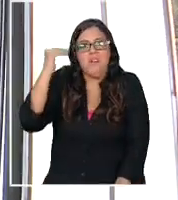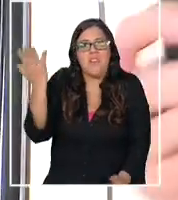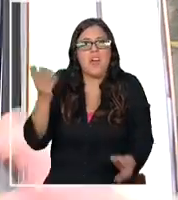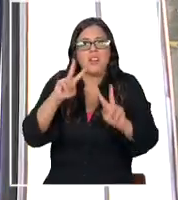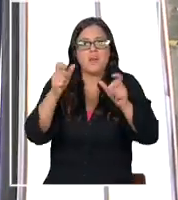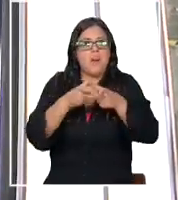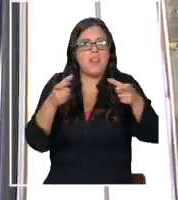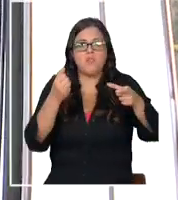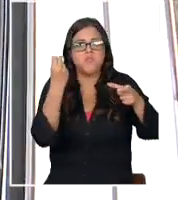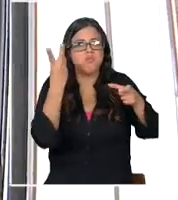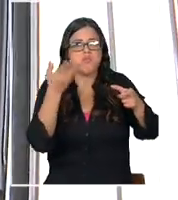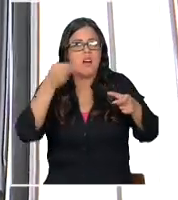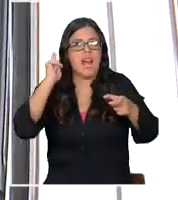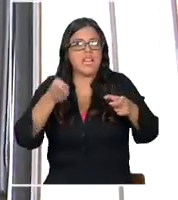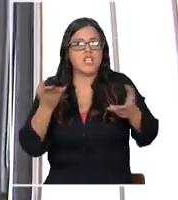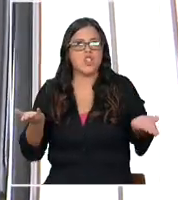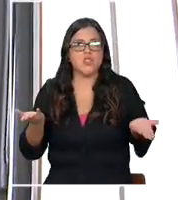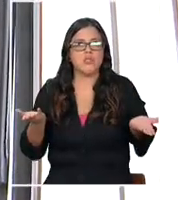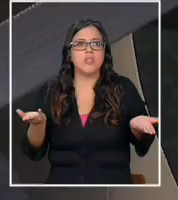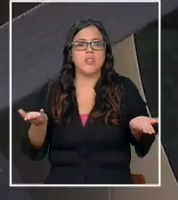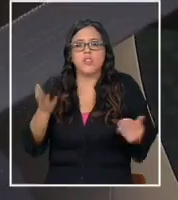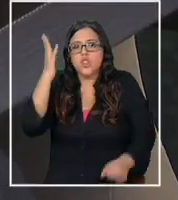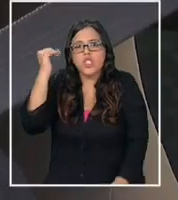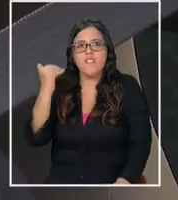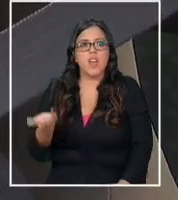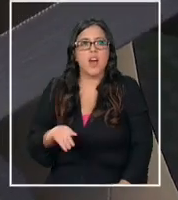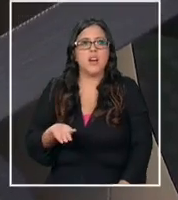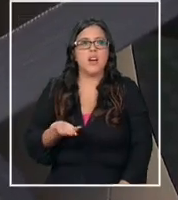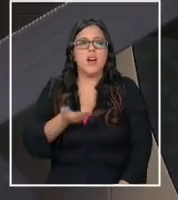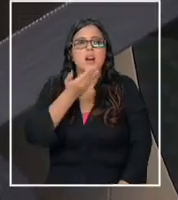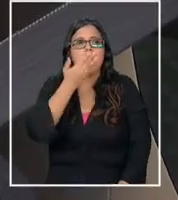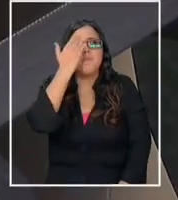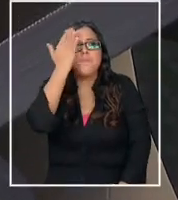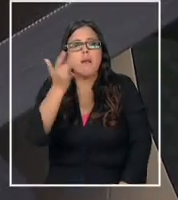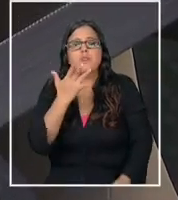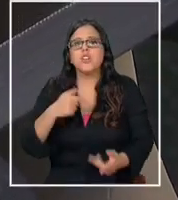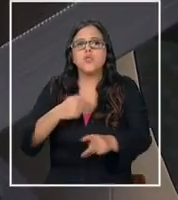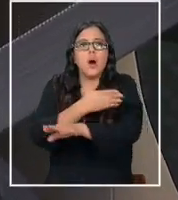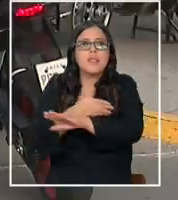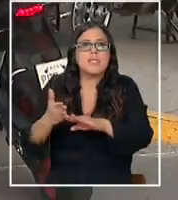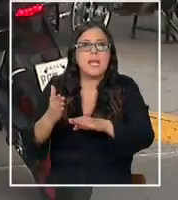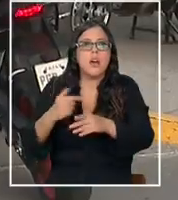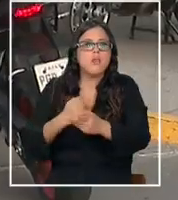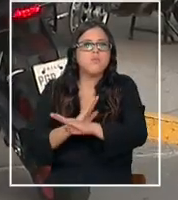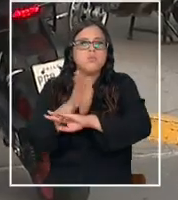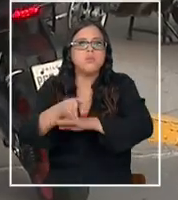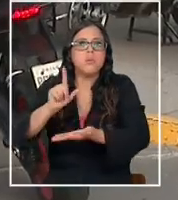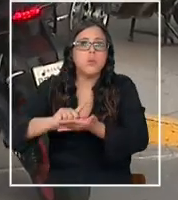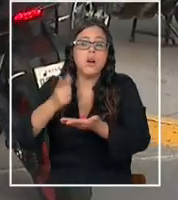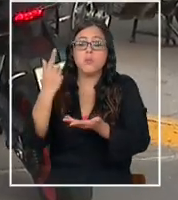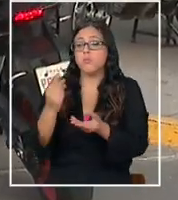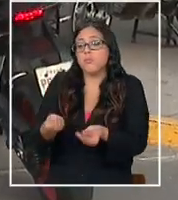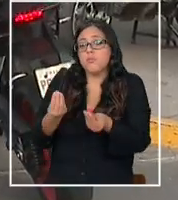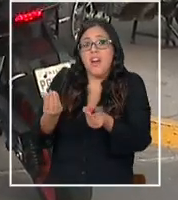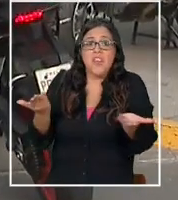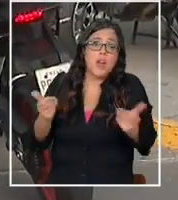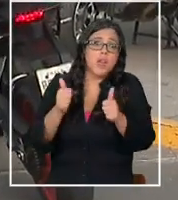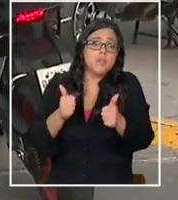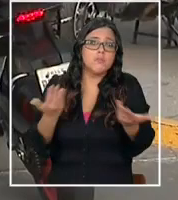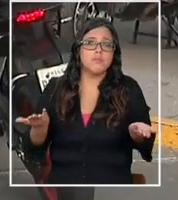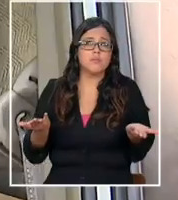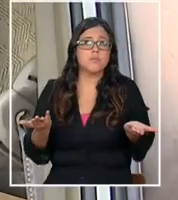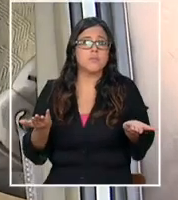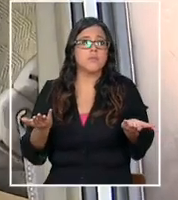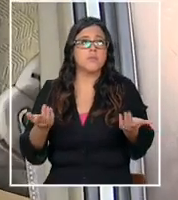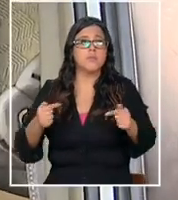¿No sabía? No tenía ni idea. La verdad es que no tenía ni idea. Fome, porque me atrasan, ahora voy atrasado donde voy. Pero bueno, está bien, tienen que hacerlo. Bueno, este es